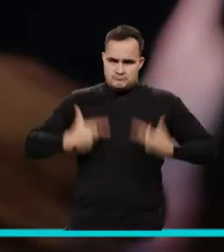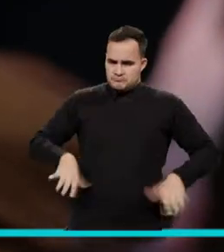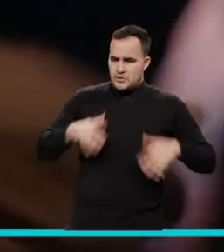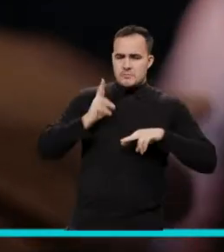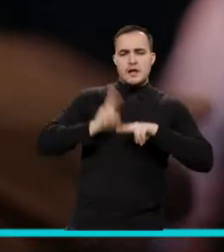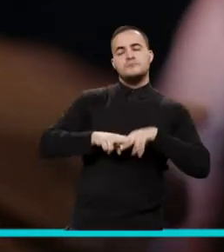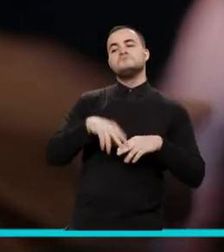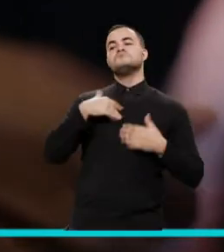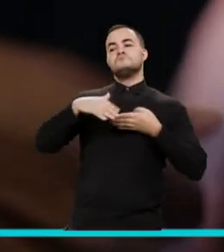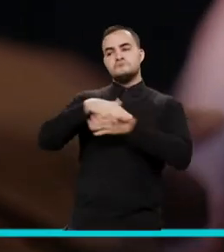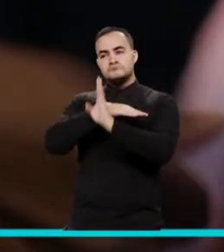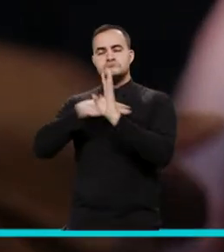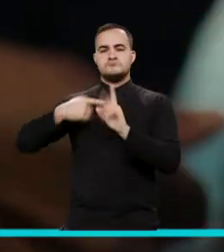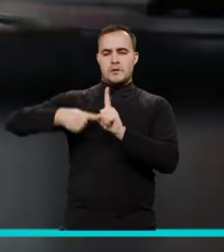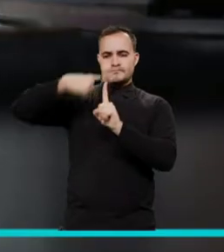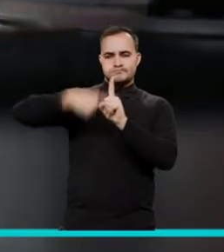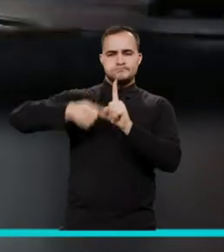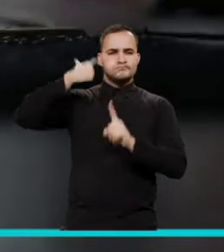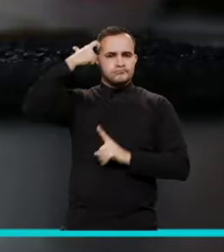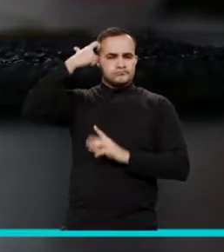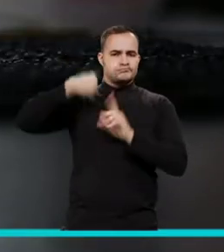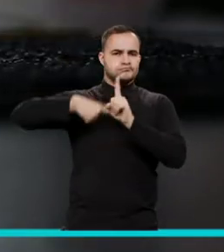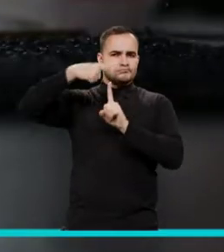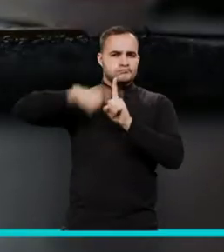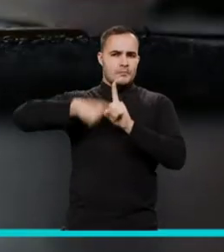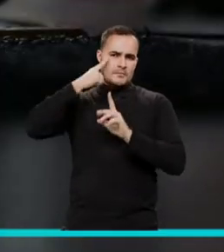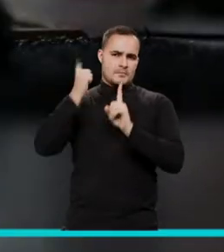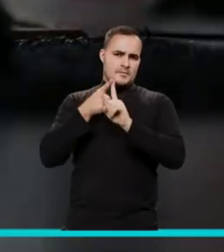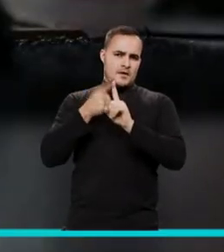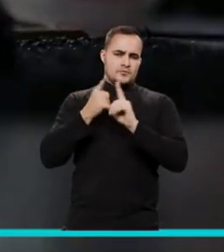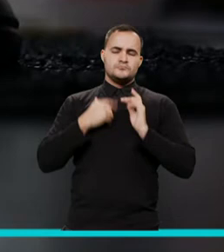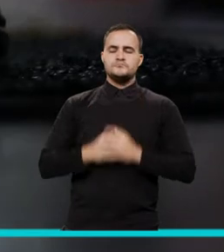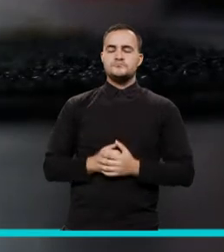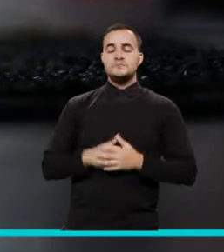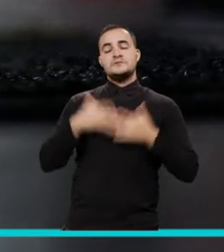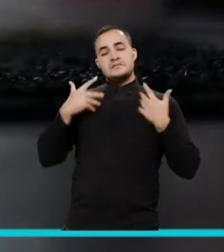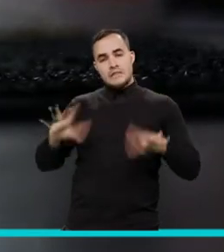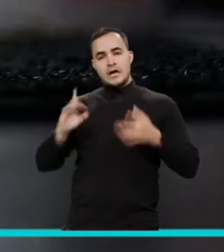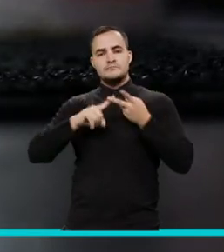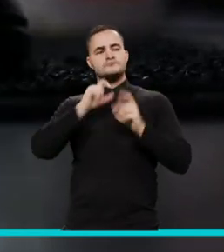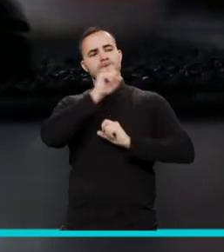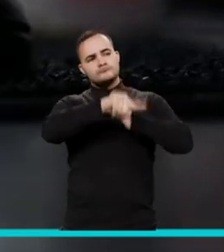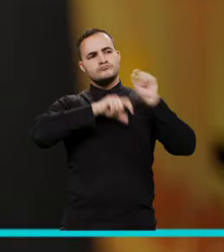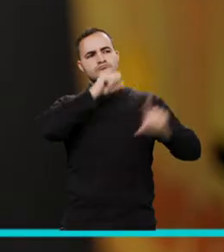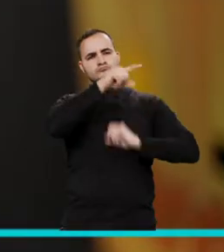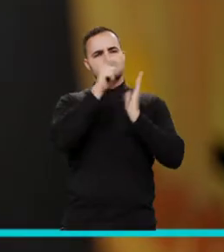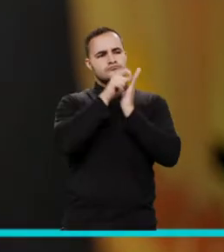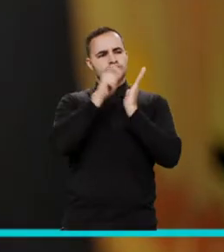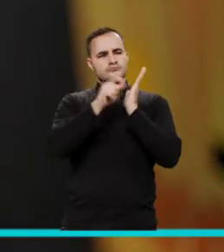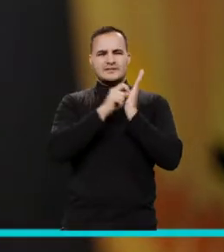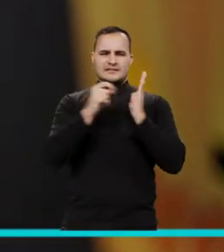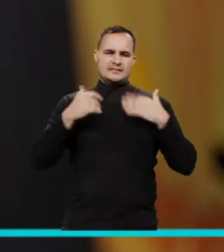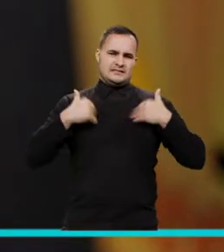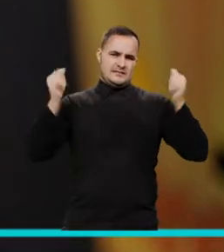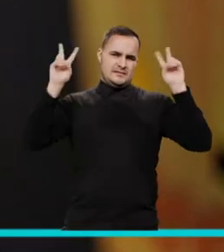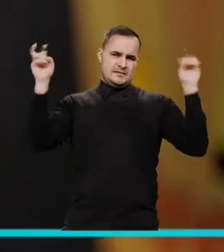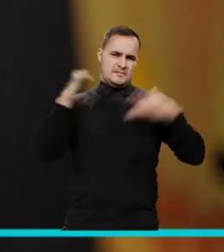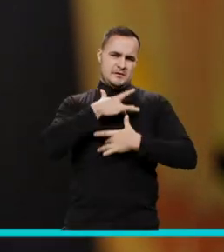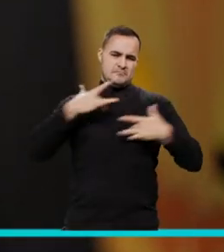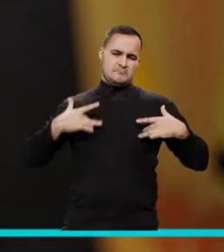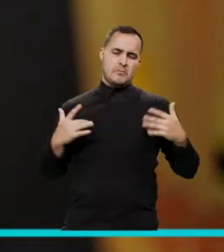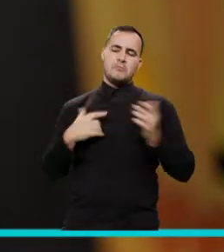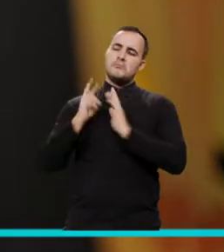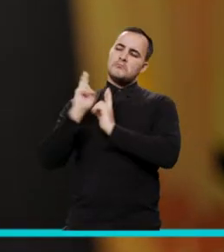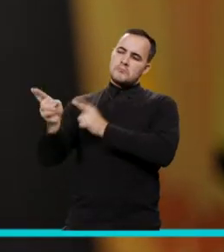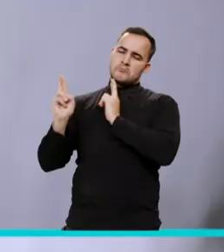nos toman la temperatura, nos hacen pues una serie de preguntas sobre nuestra salud,